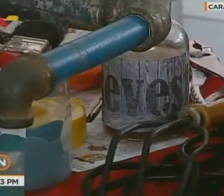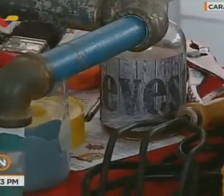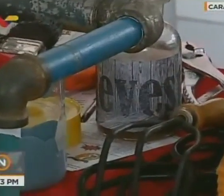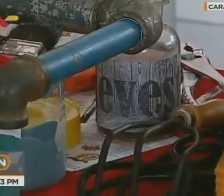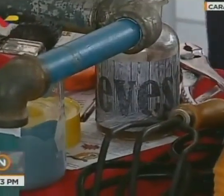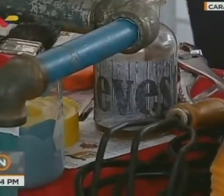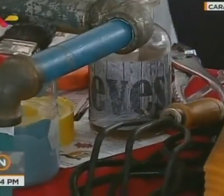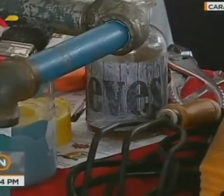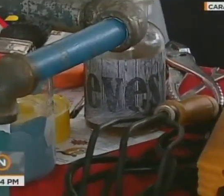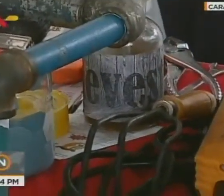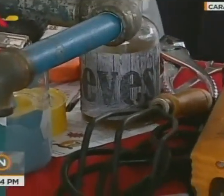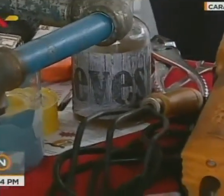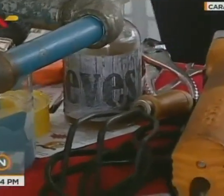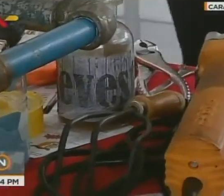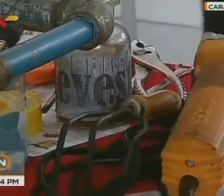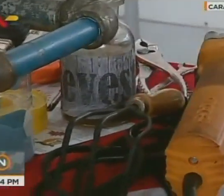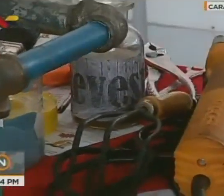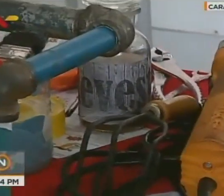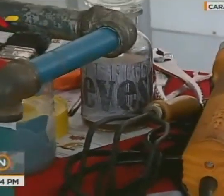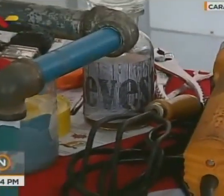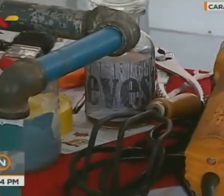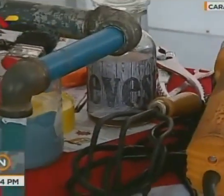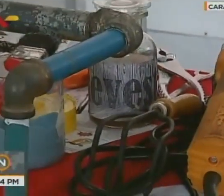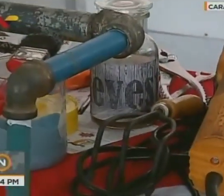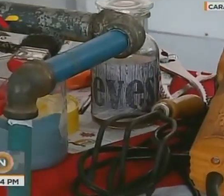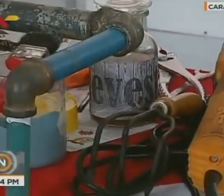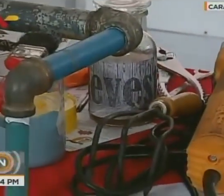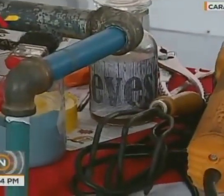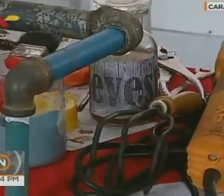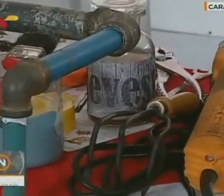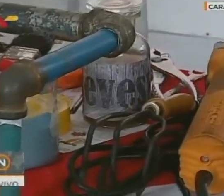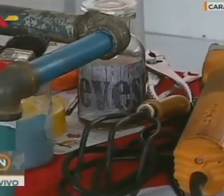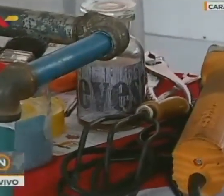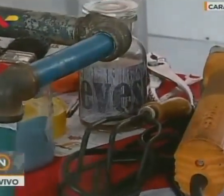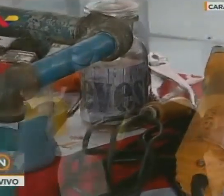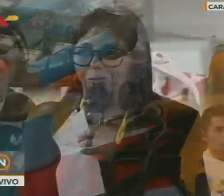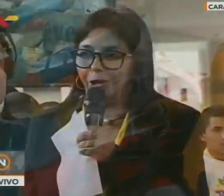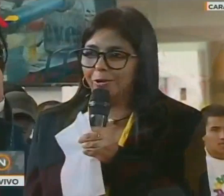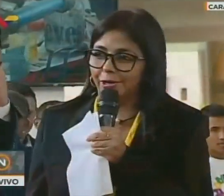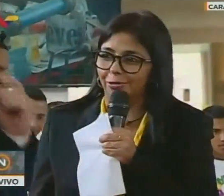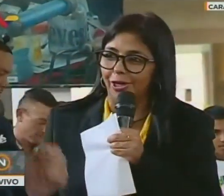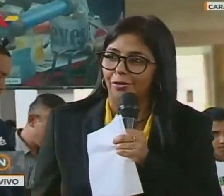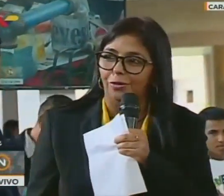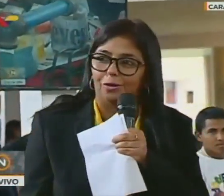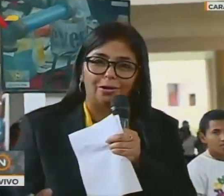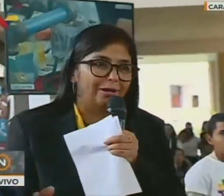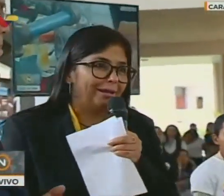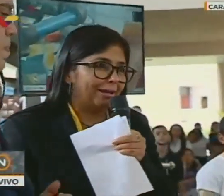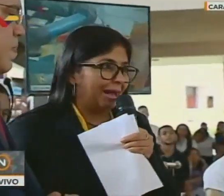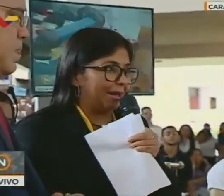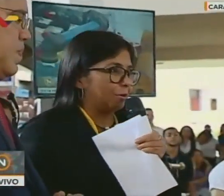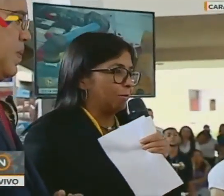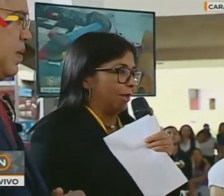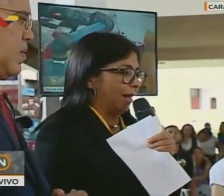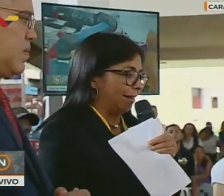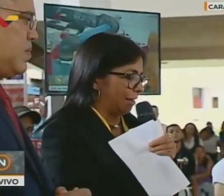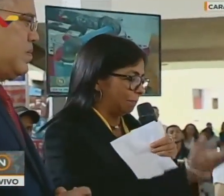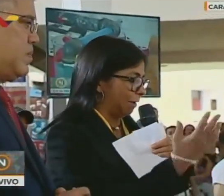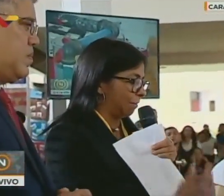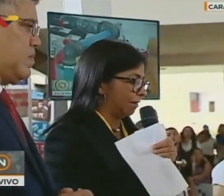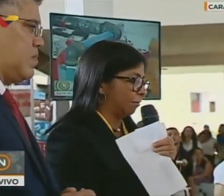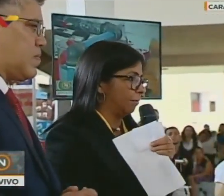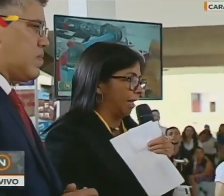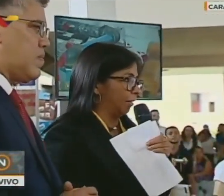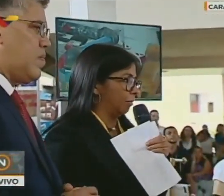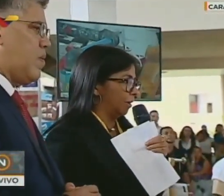genialidad al servicio de Venezuela. Vamos a incorporar todo esto, Elías, también a Barrio Nuevo, Barrio Tricolor, a las comunidades,